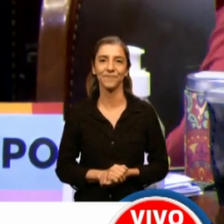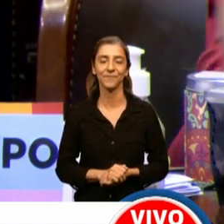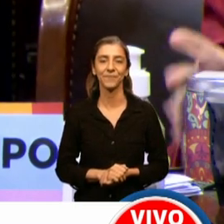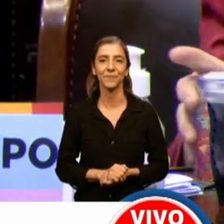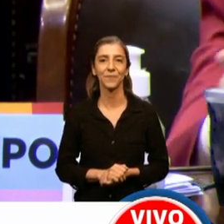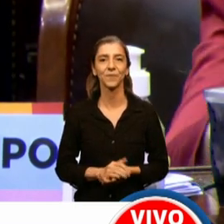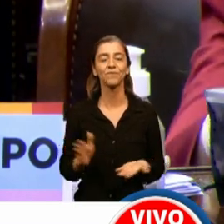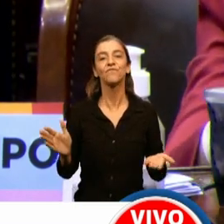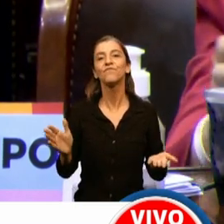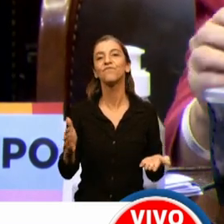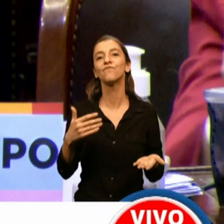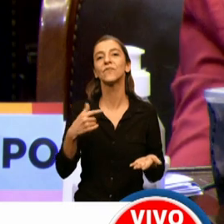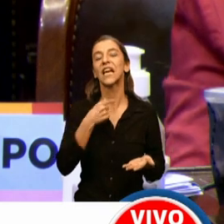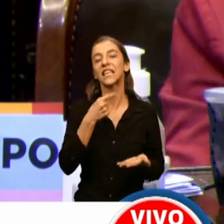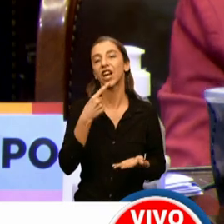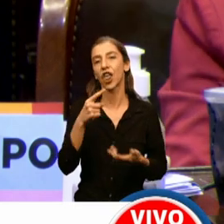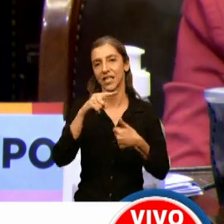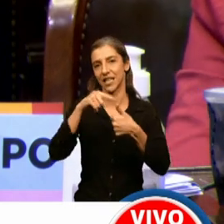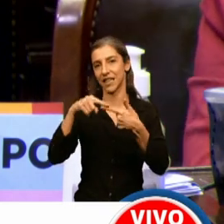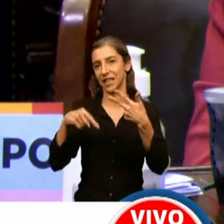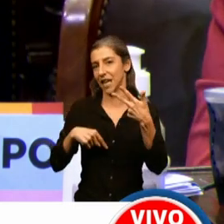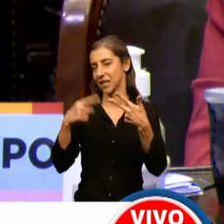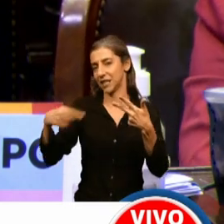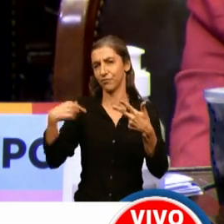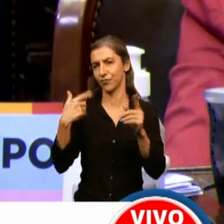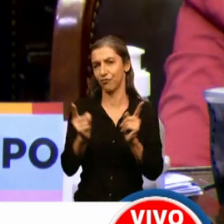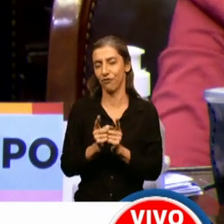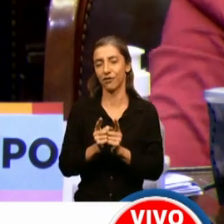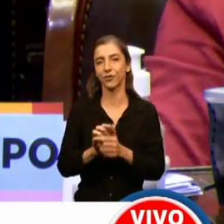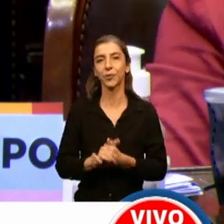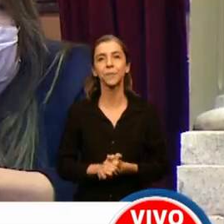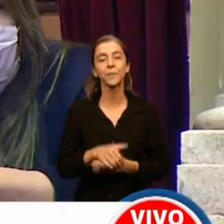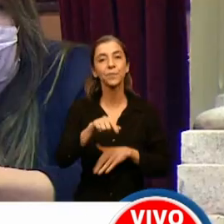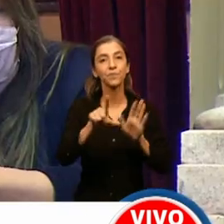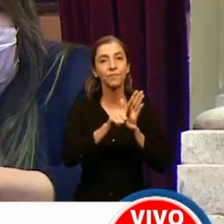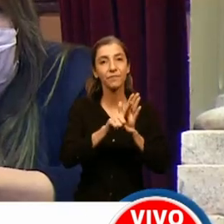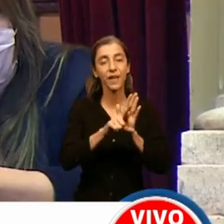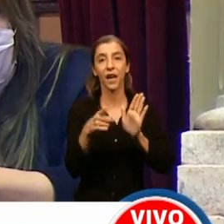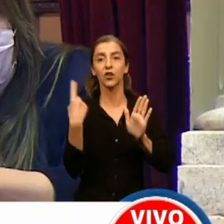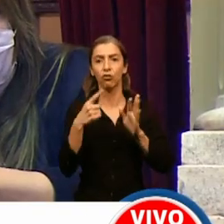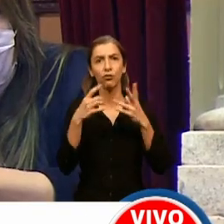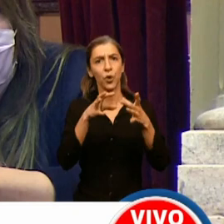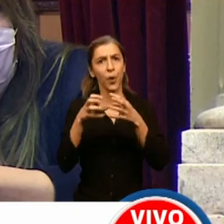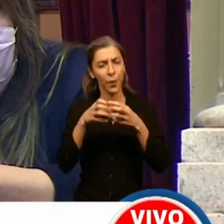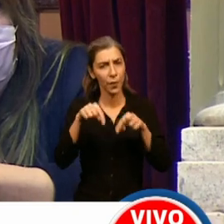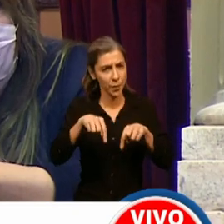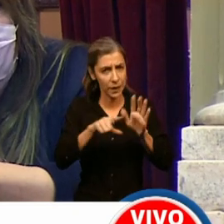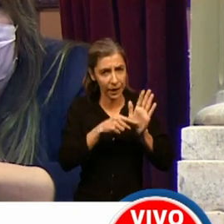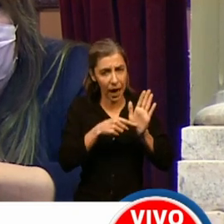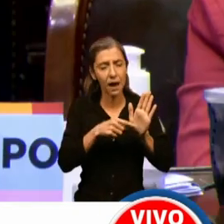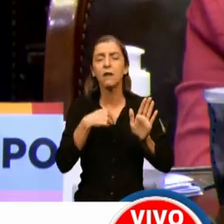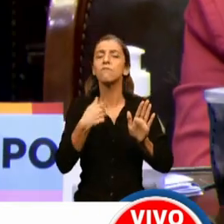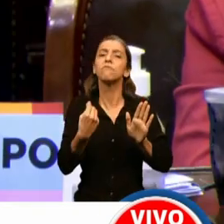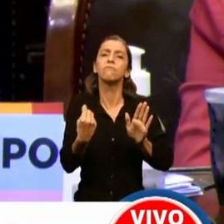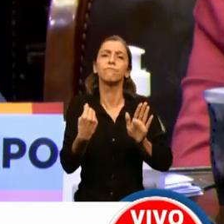primero decir tres cosas muy cortitas esta ley que estamos discutiendo acá es el resultado de la lucha